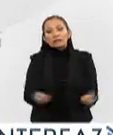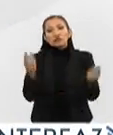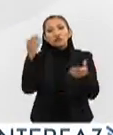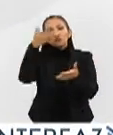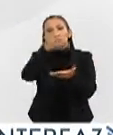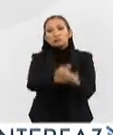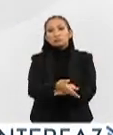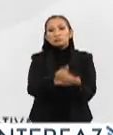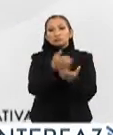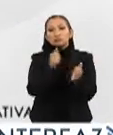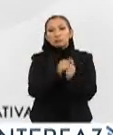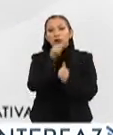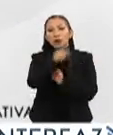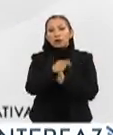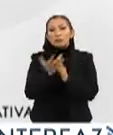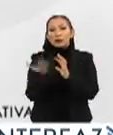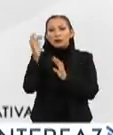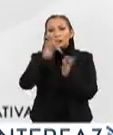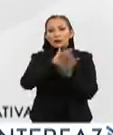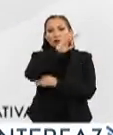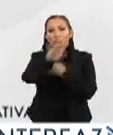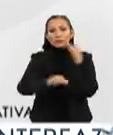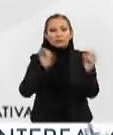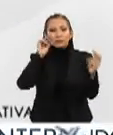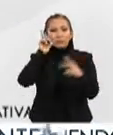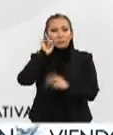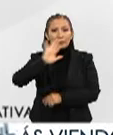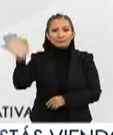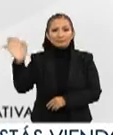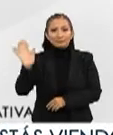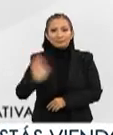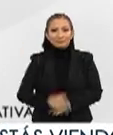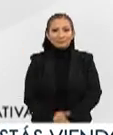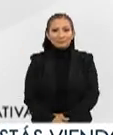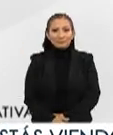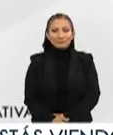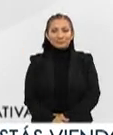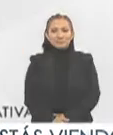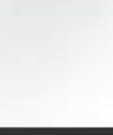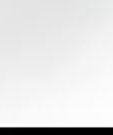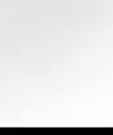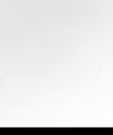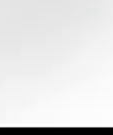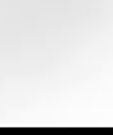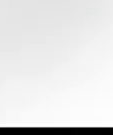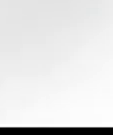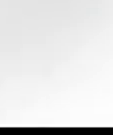involucrando con el básquetbol. Gracias a todos, nos vemos mañana. Así es, pasen un excelente día.